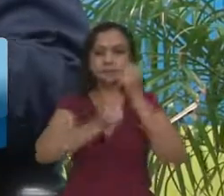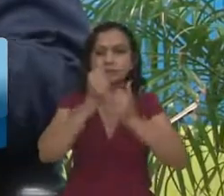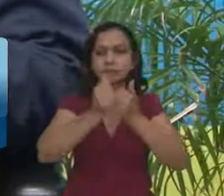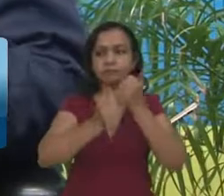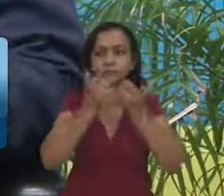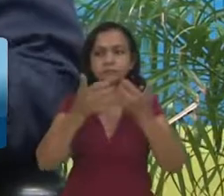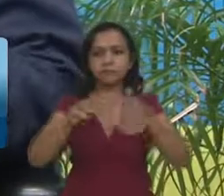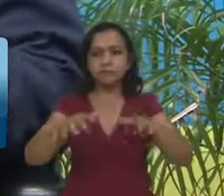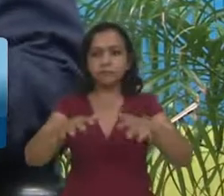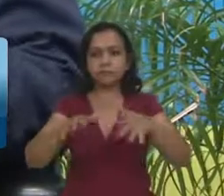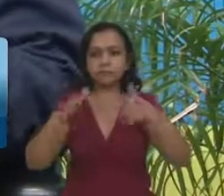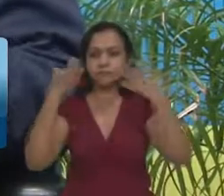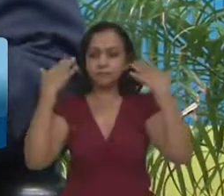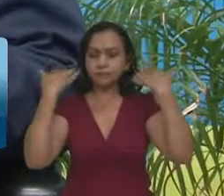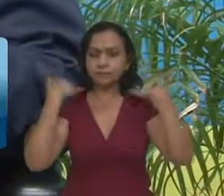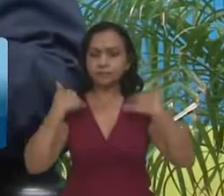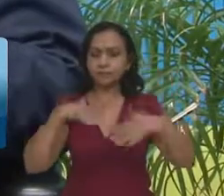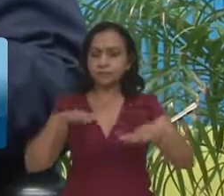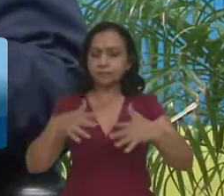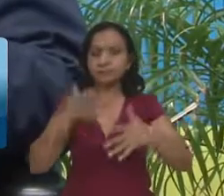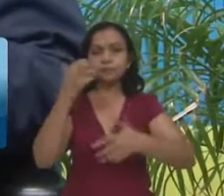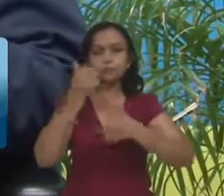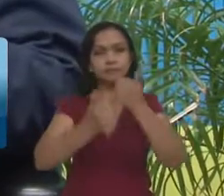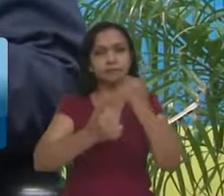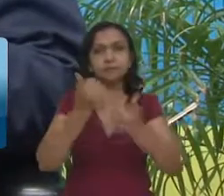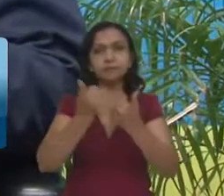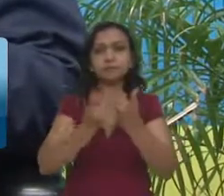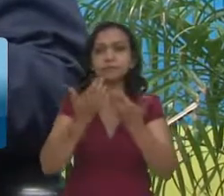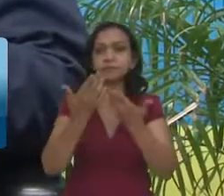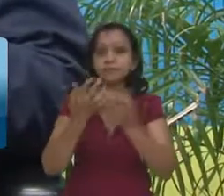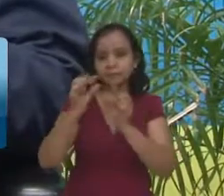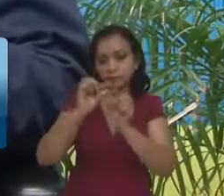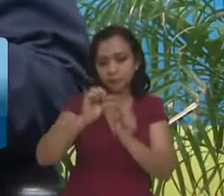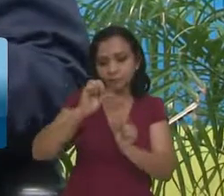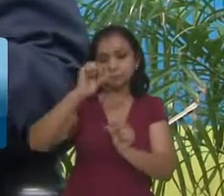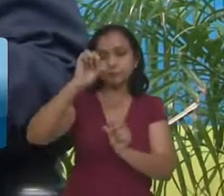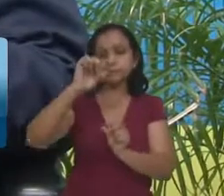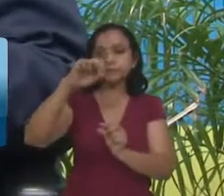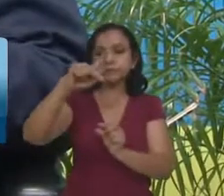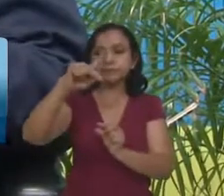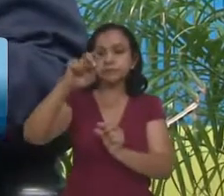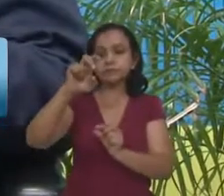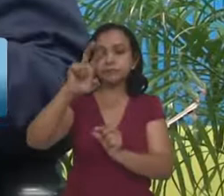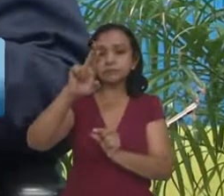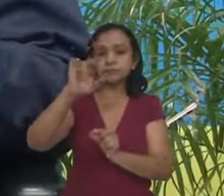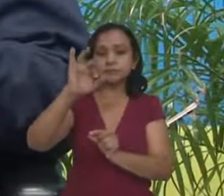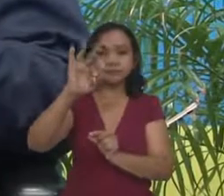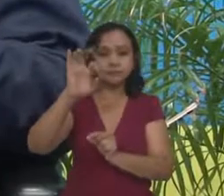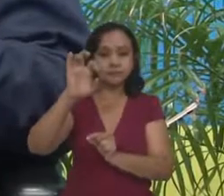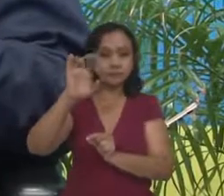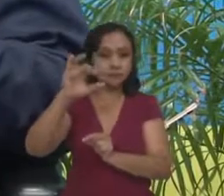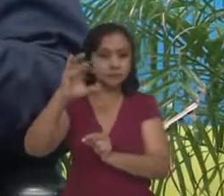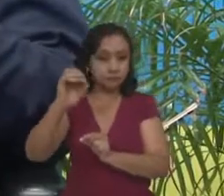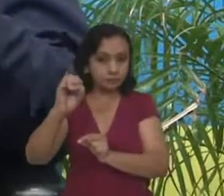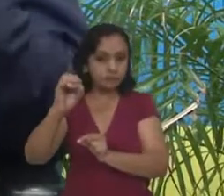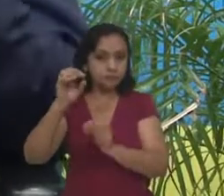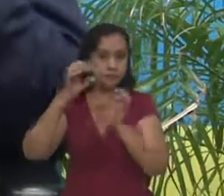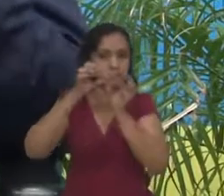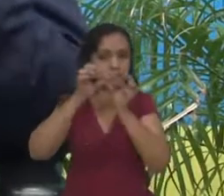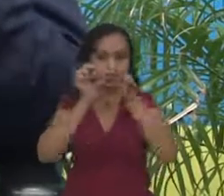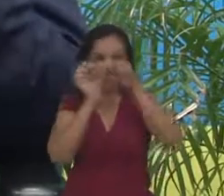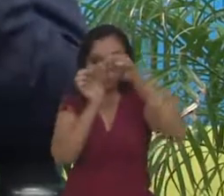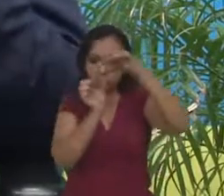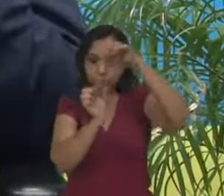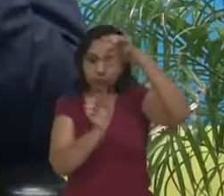los nervios, ¿verdad? Una afectación a nivel, se le llama periférica porque acuérdese que los nervios vienen de la